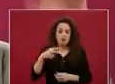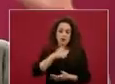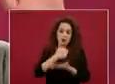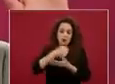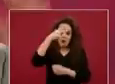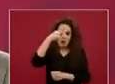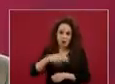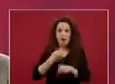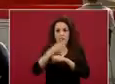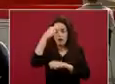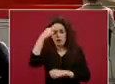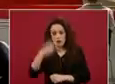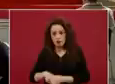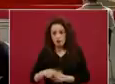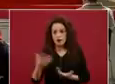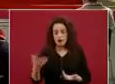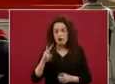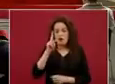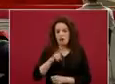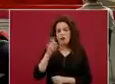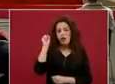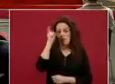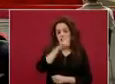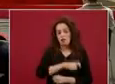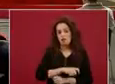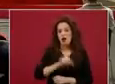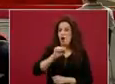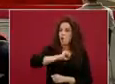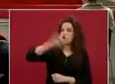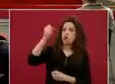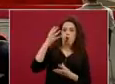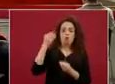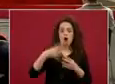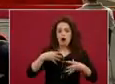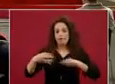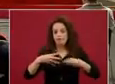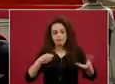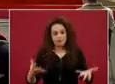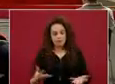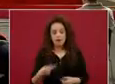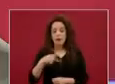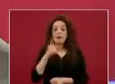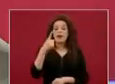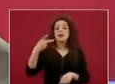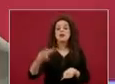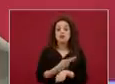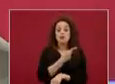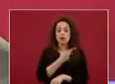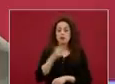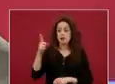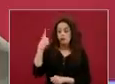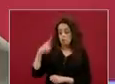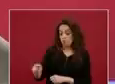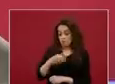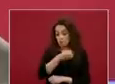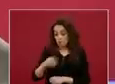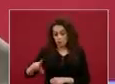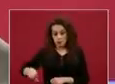mismo que no se dispare la transmisión. ¿Qué pasaría si las disposiciones del Gobierno de la Ciudad de México